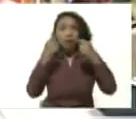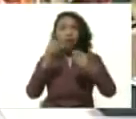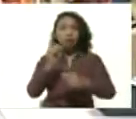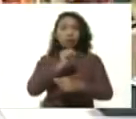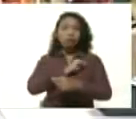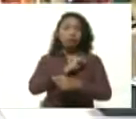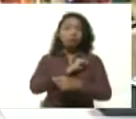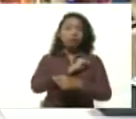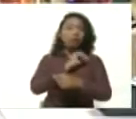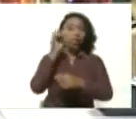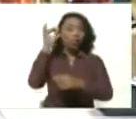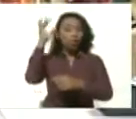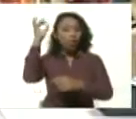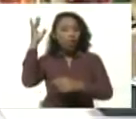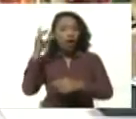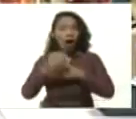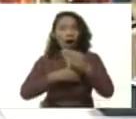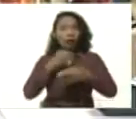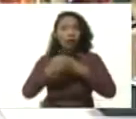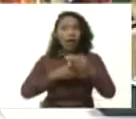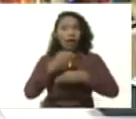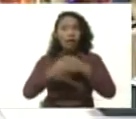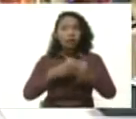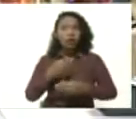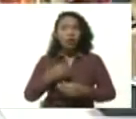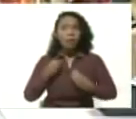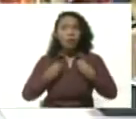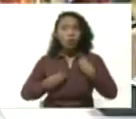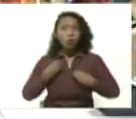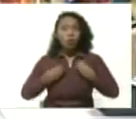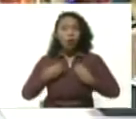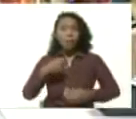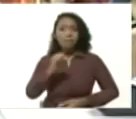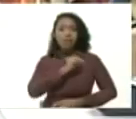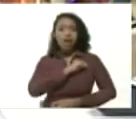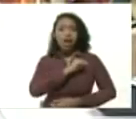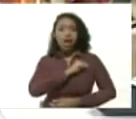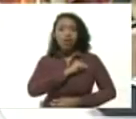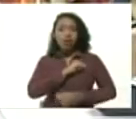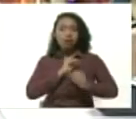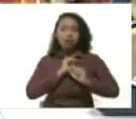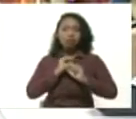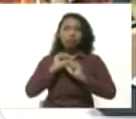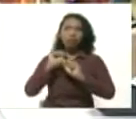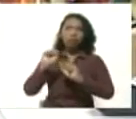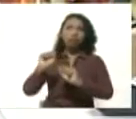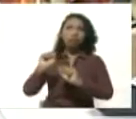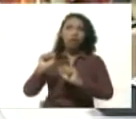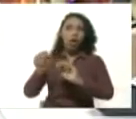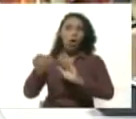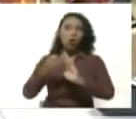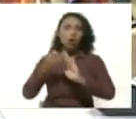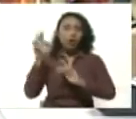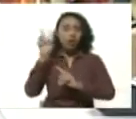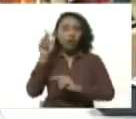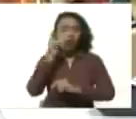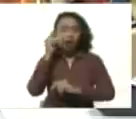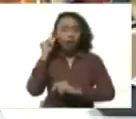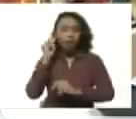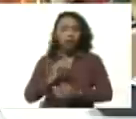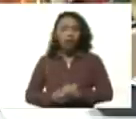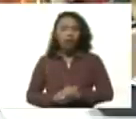xenofobia, le han creado angustia, miedo, rechazo contra los venezolanos y